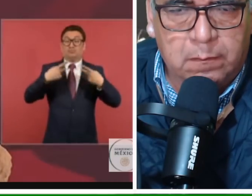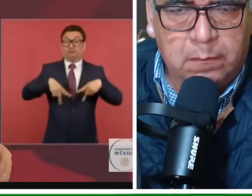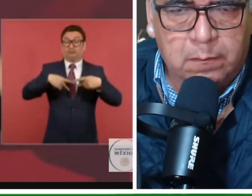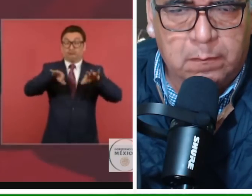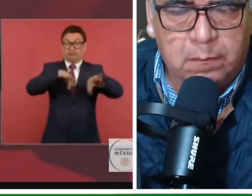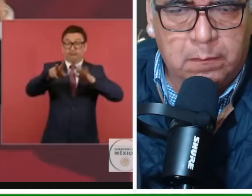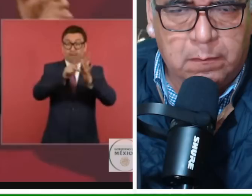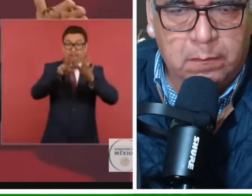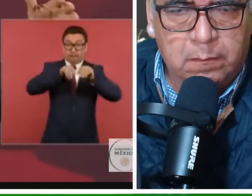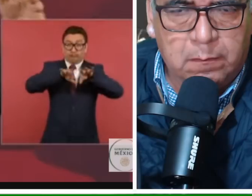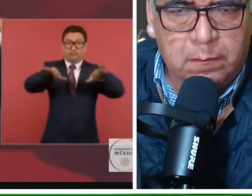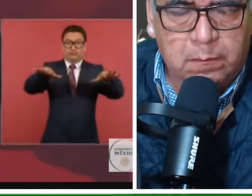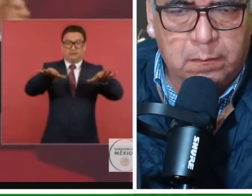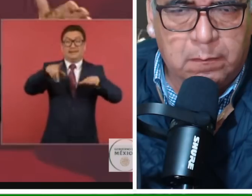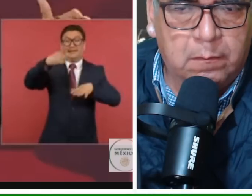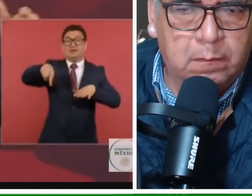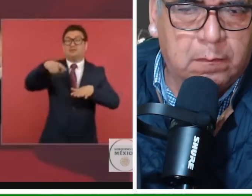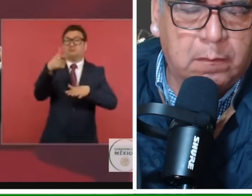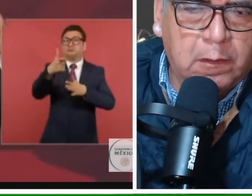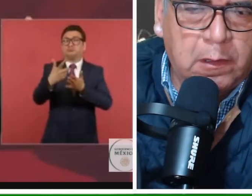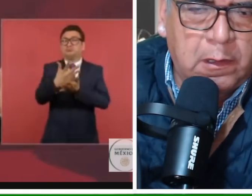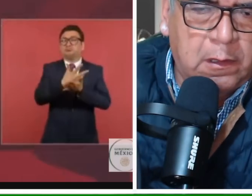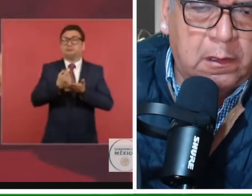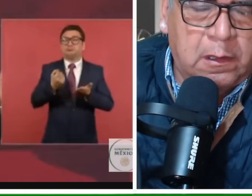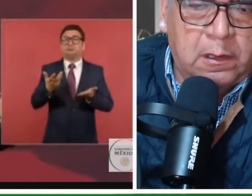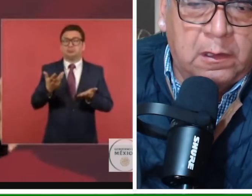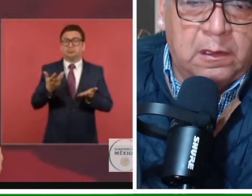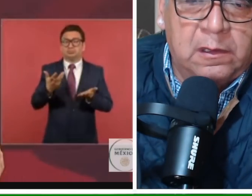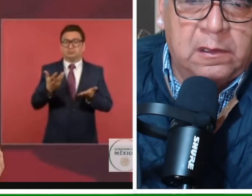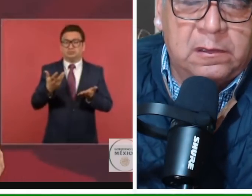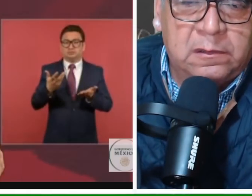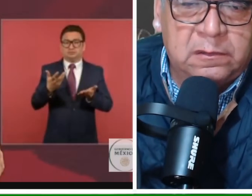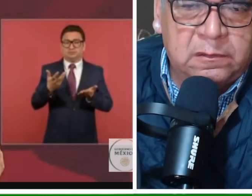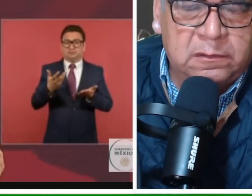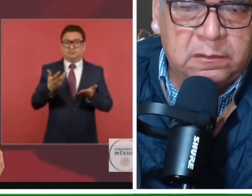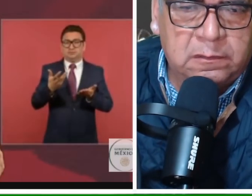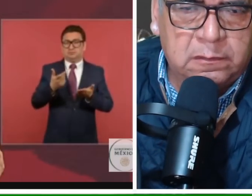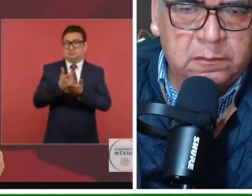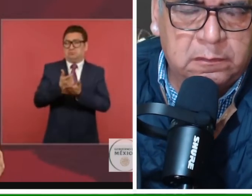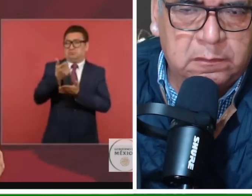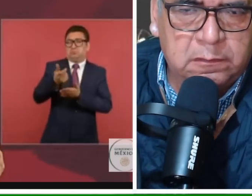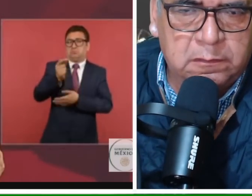que ganan pues poco,